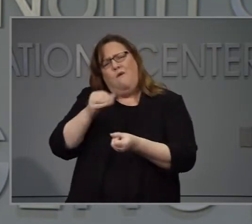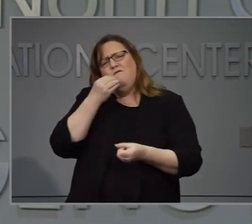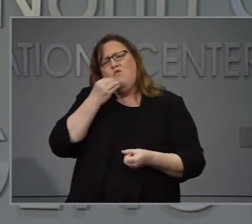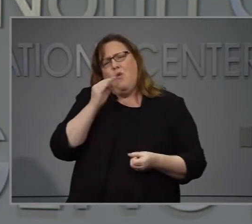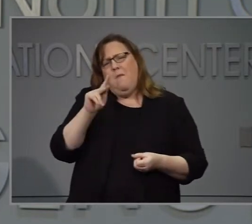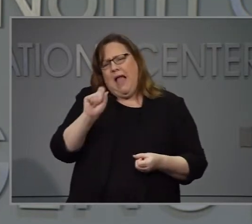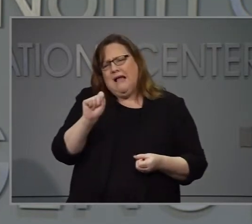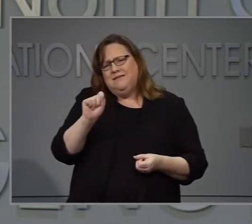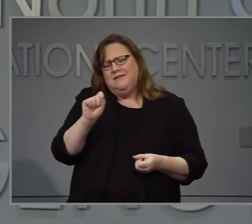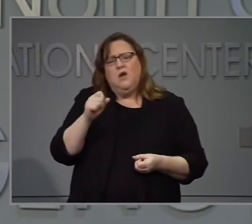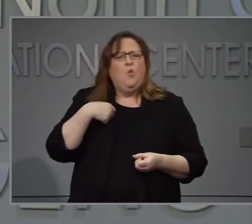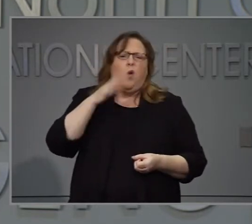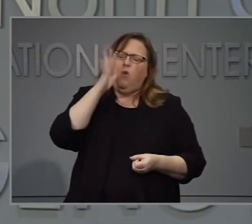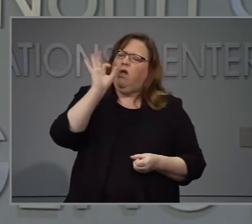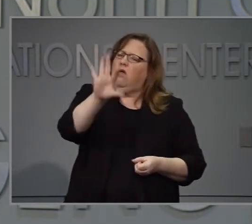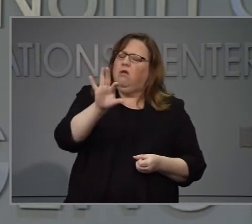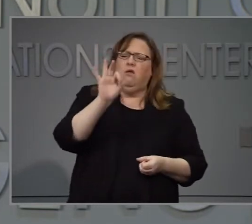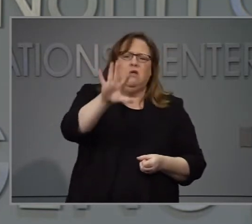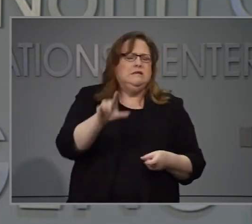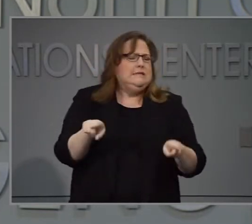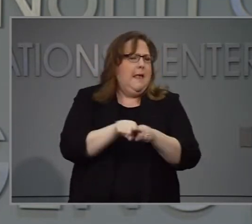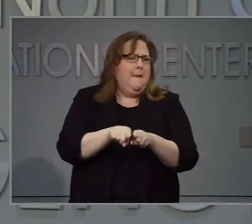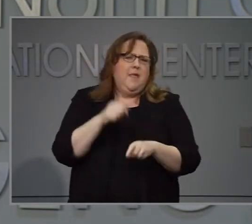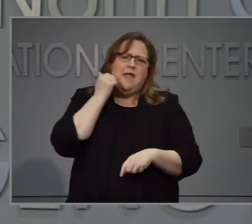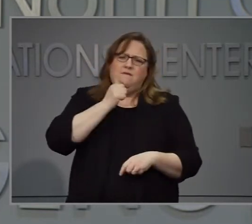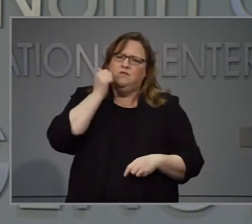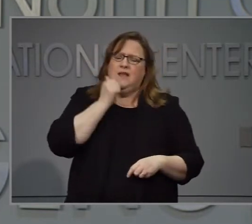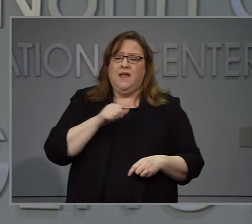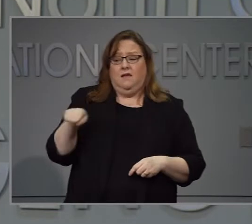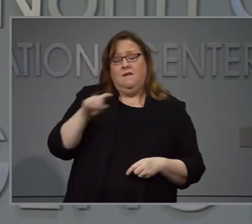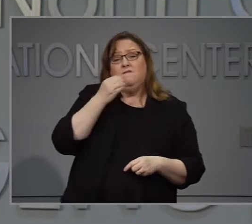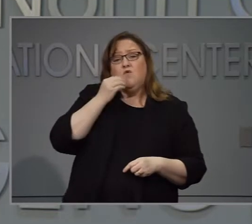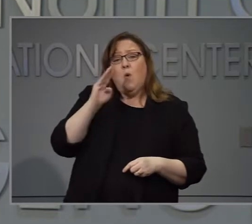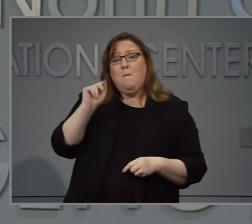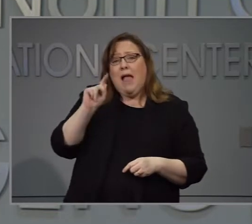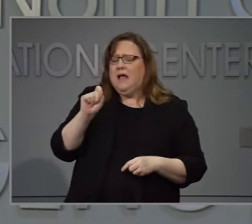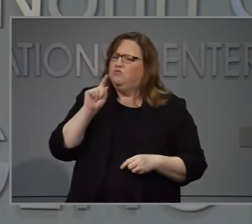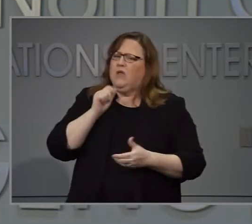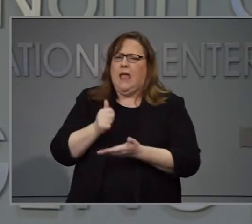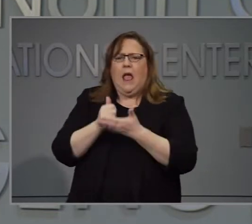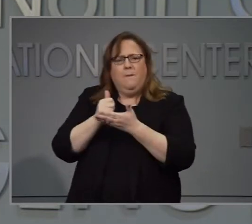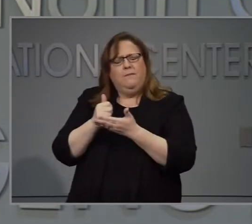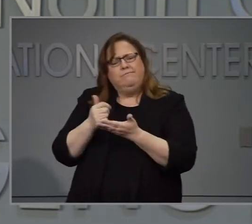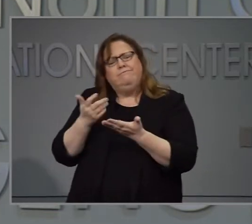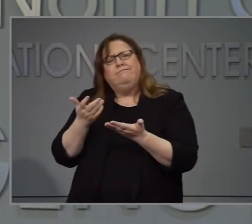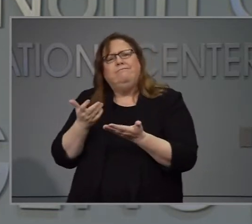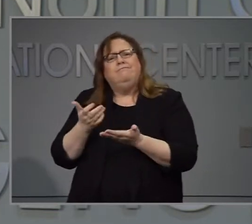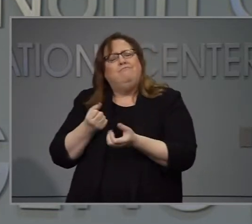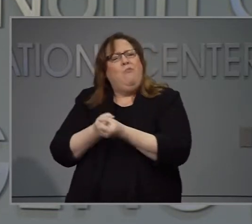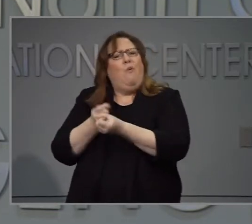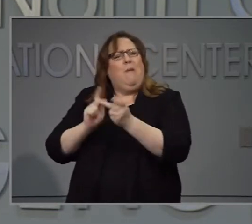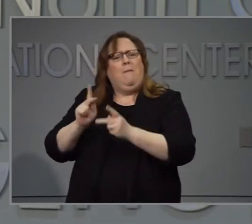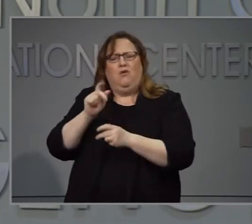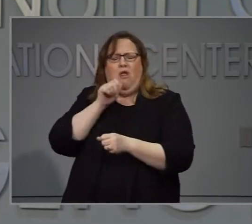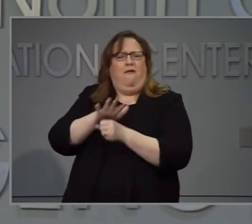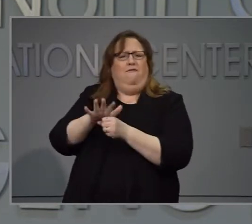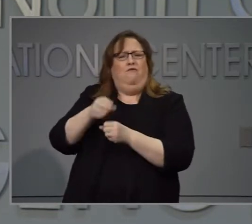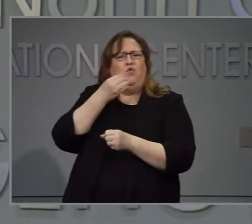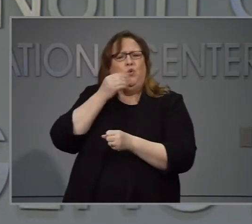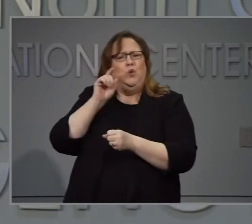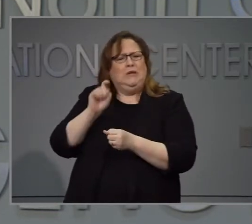continuamos en el ring invitando a las personas que apoyan los bancos de comida la gente está